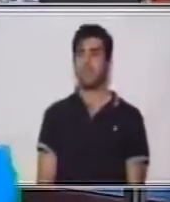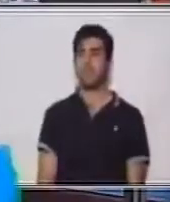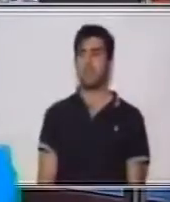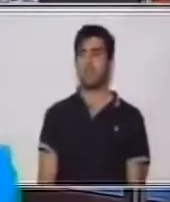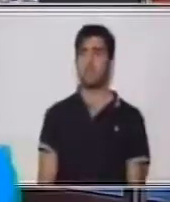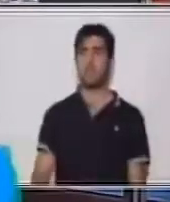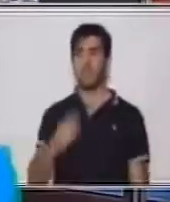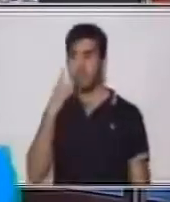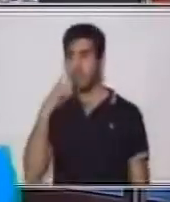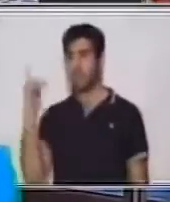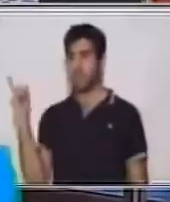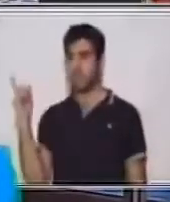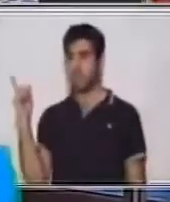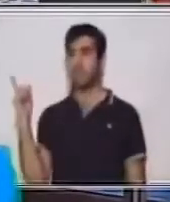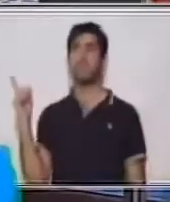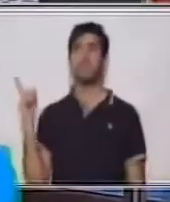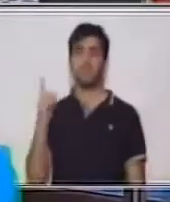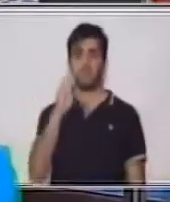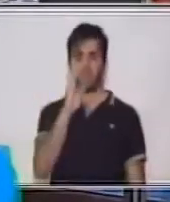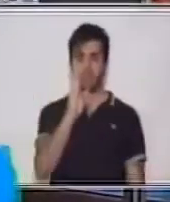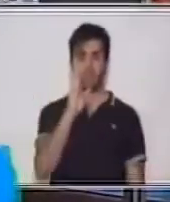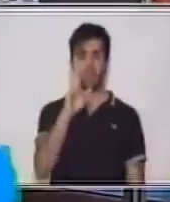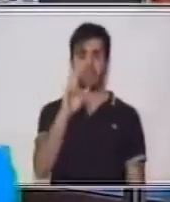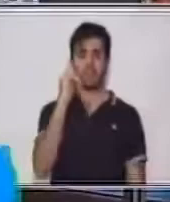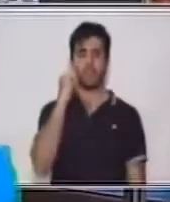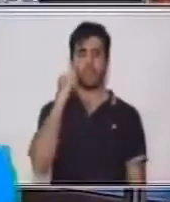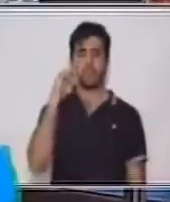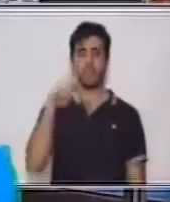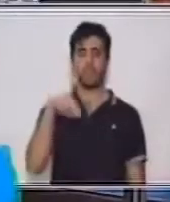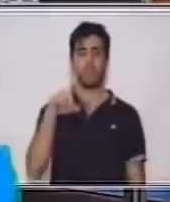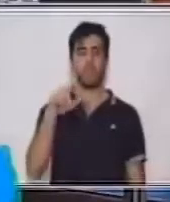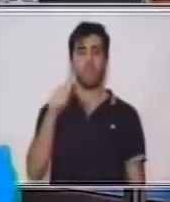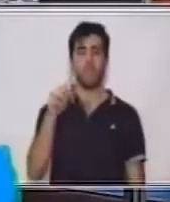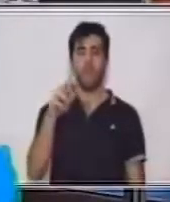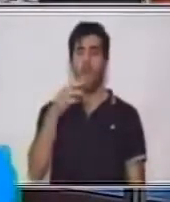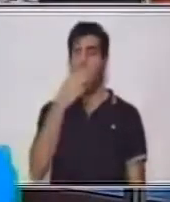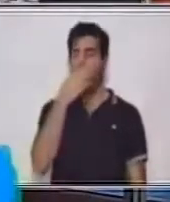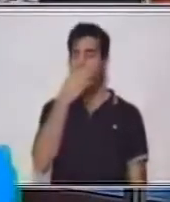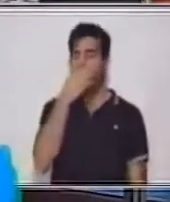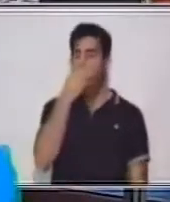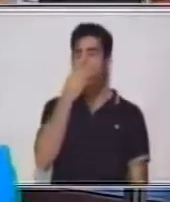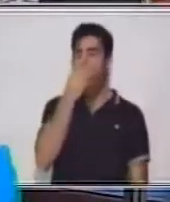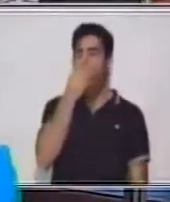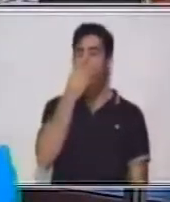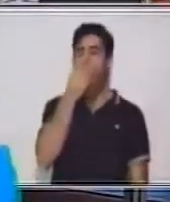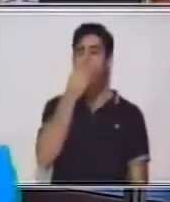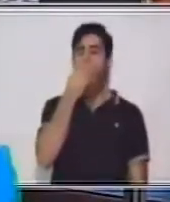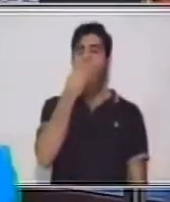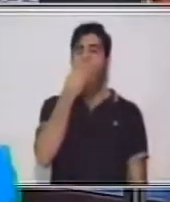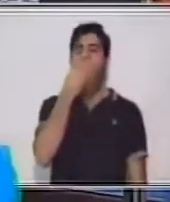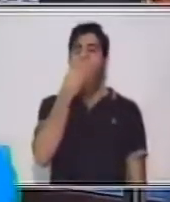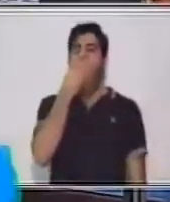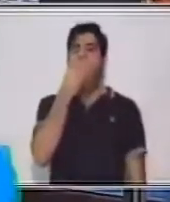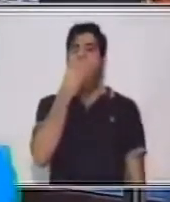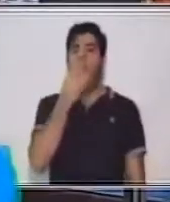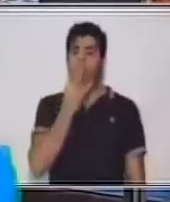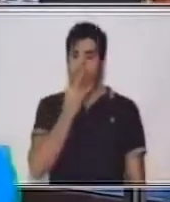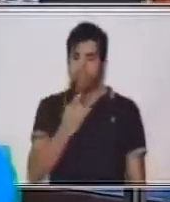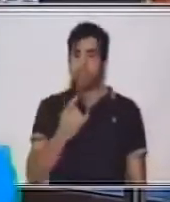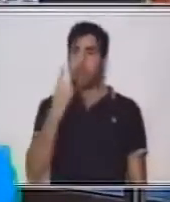Brincar sería lo mismo que saltar. Sí, excelente. Y por